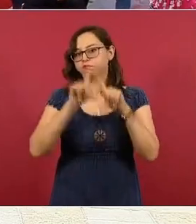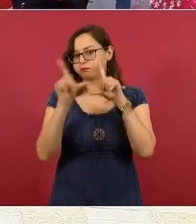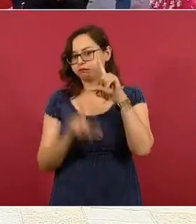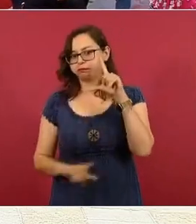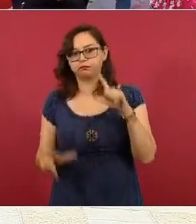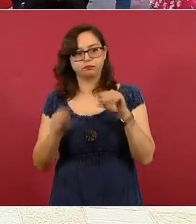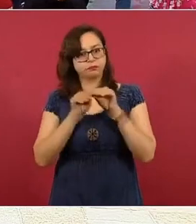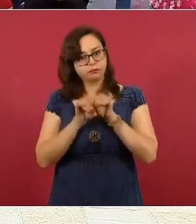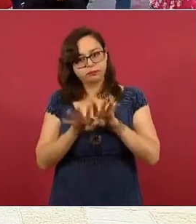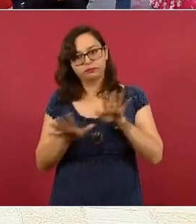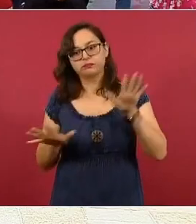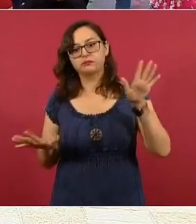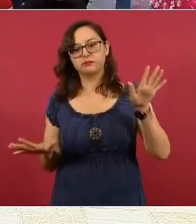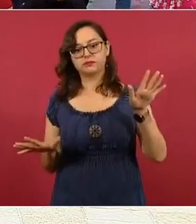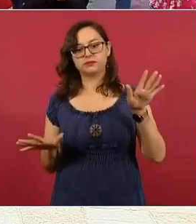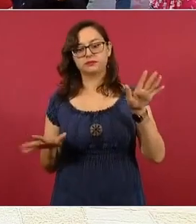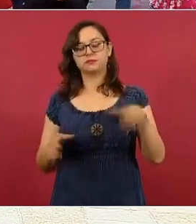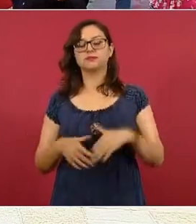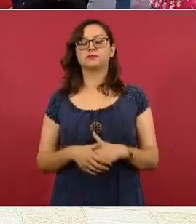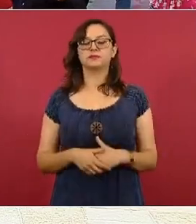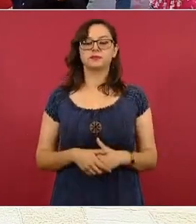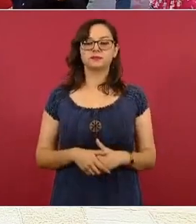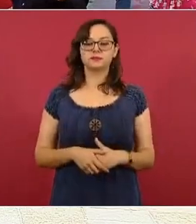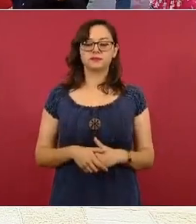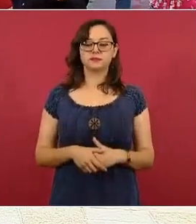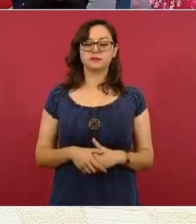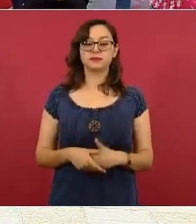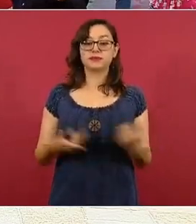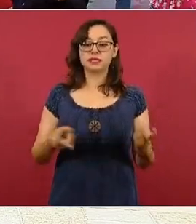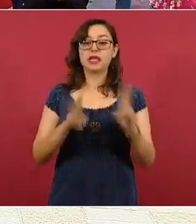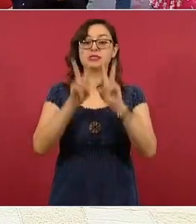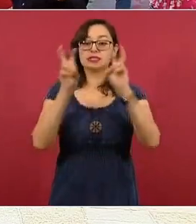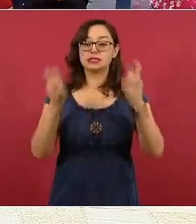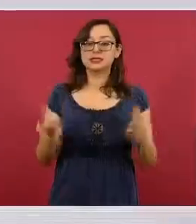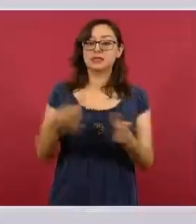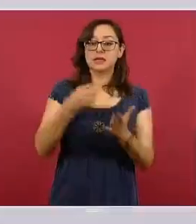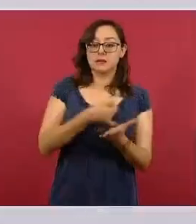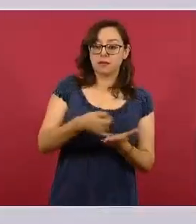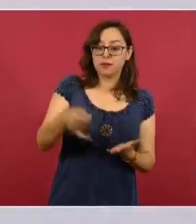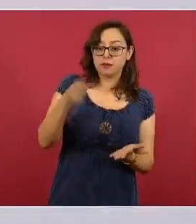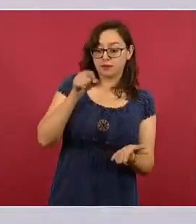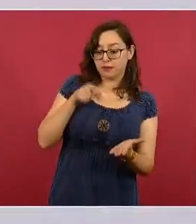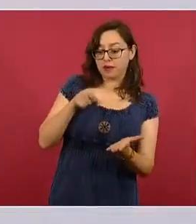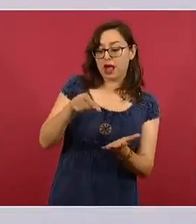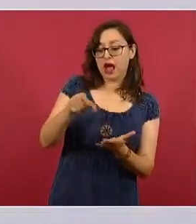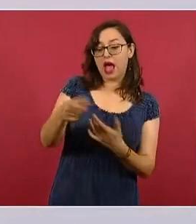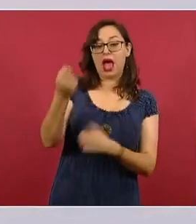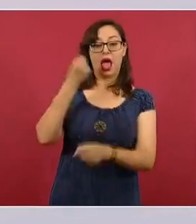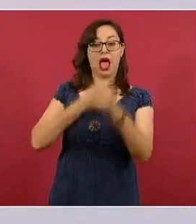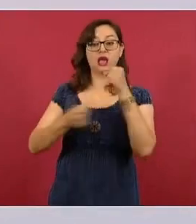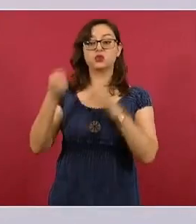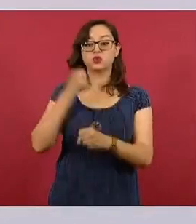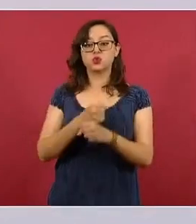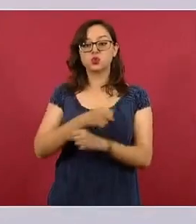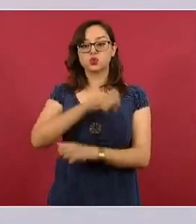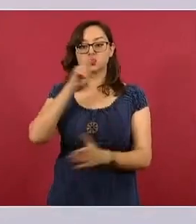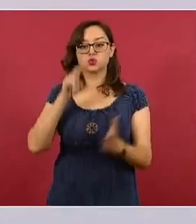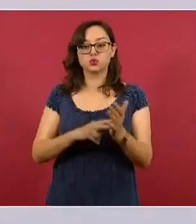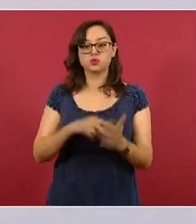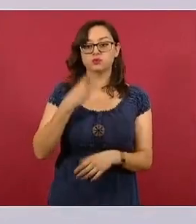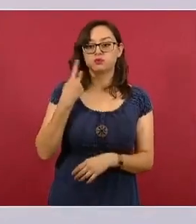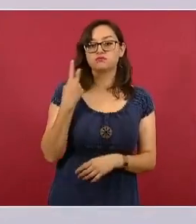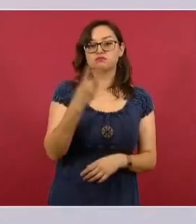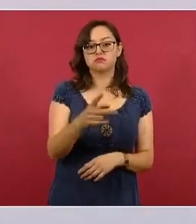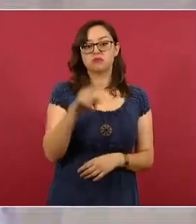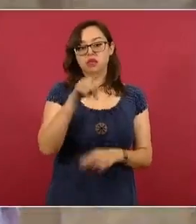En el caso de fertilizantes, en 2002 se abandonaron las minas de roca